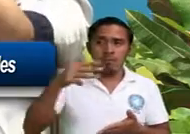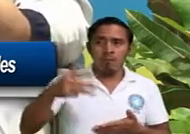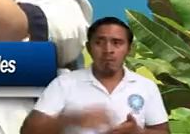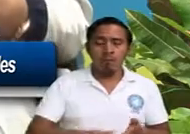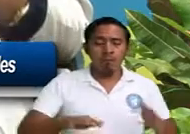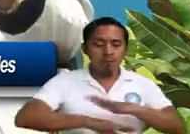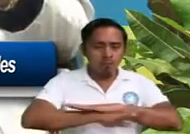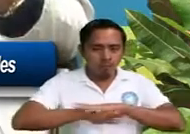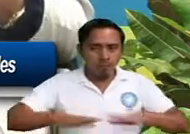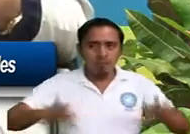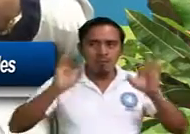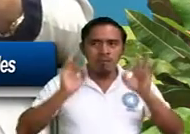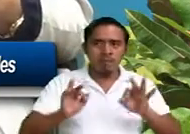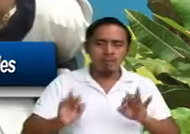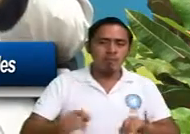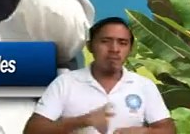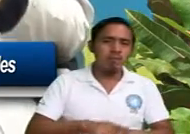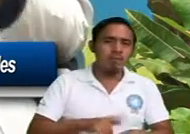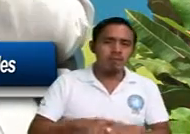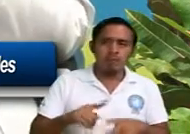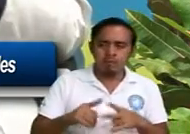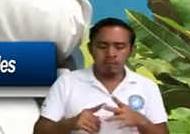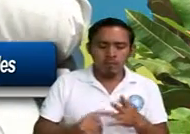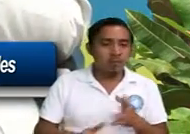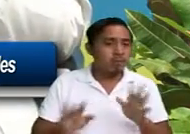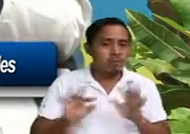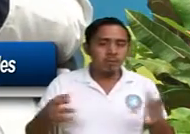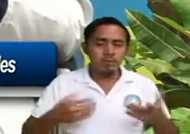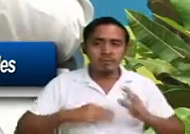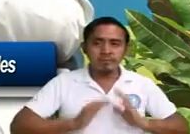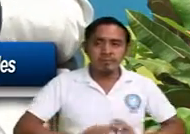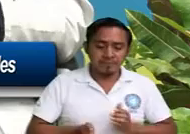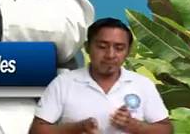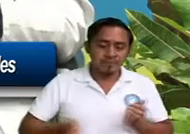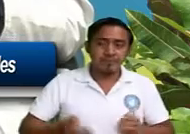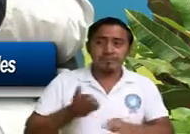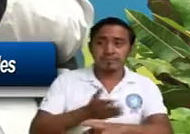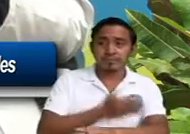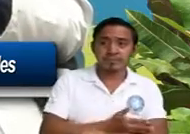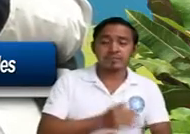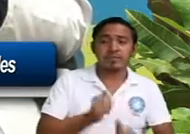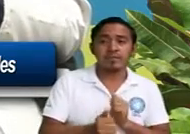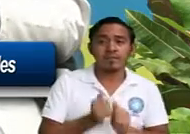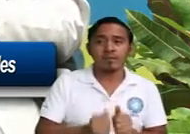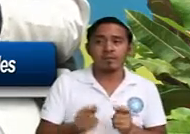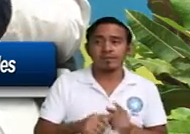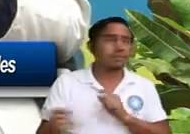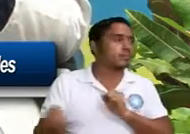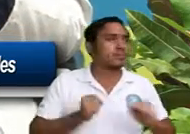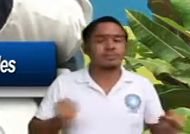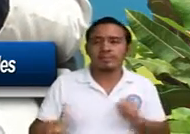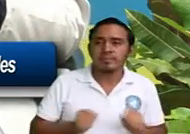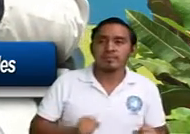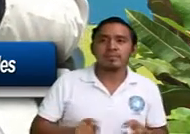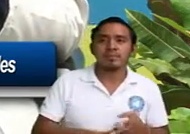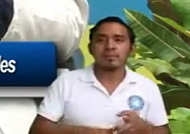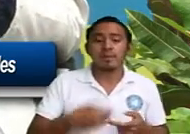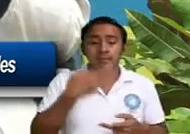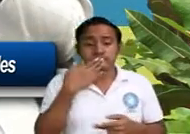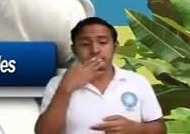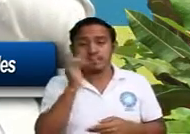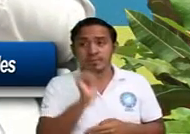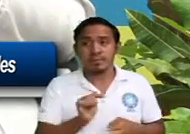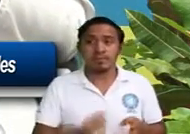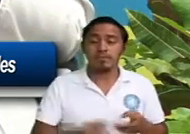total madurez neurológica, total madurez afectiva. Los niños que nacen antes son niños que tienen hiperactividad, que sufren bullying,